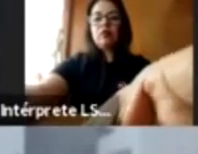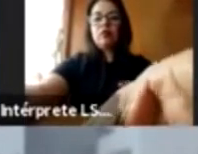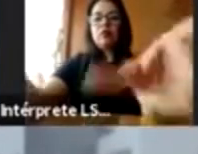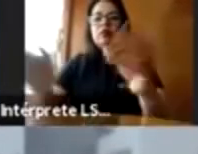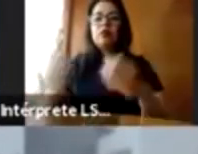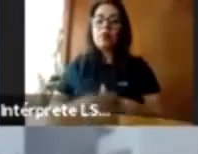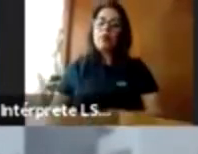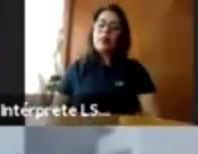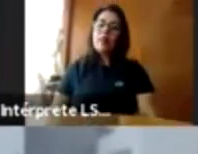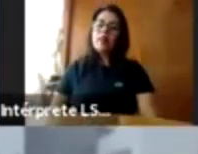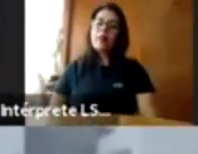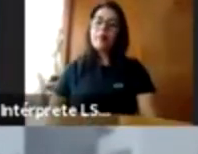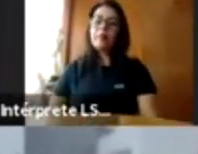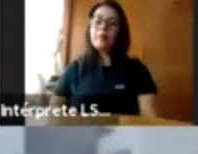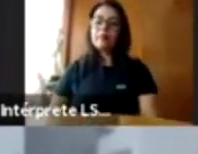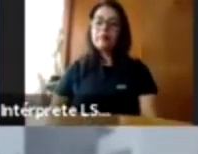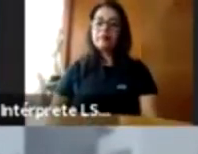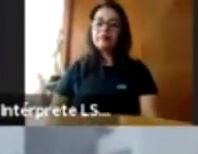Gracias.